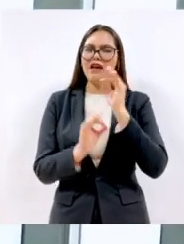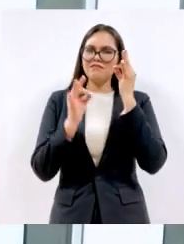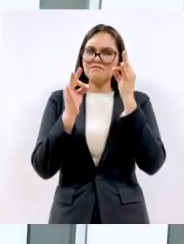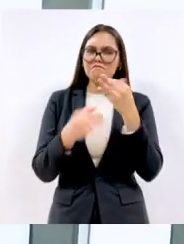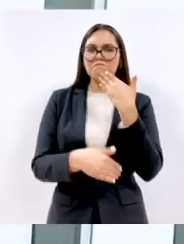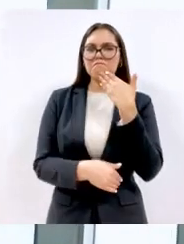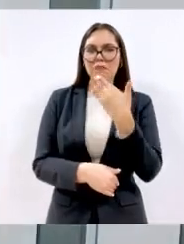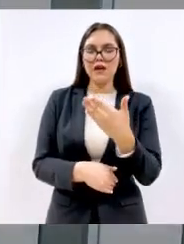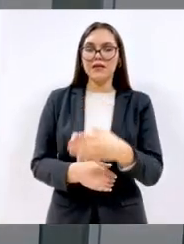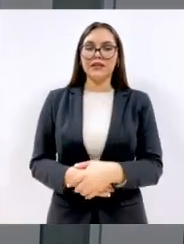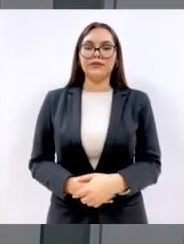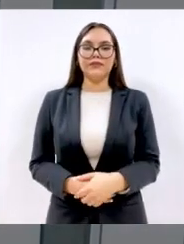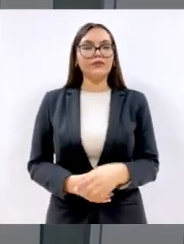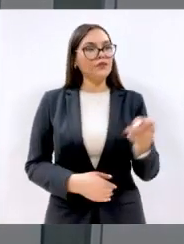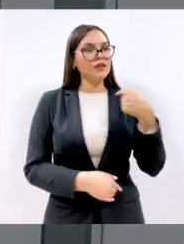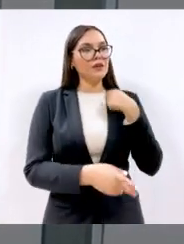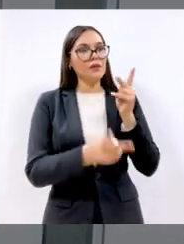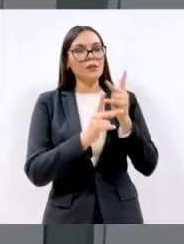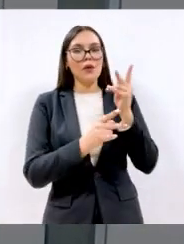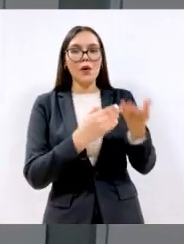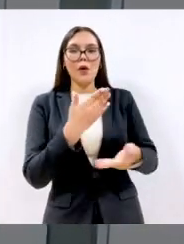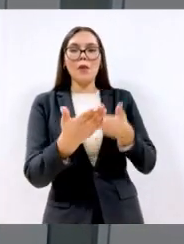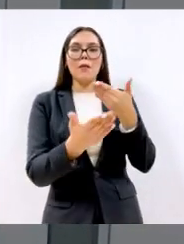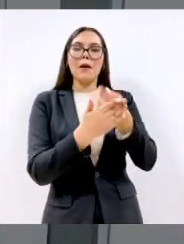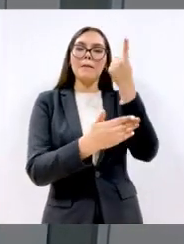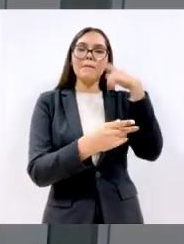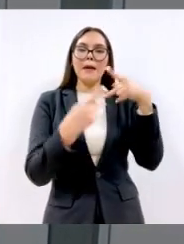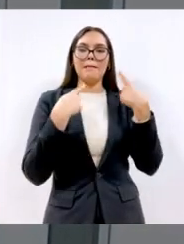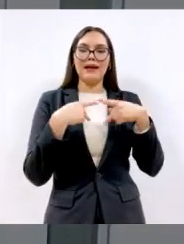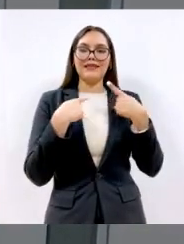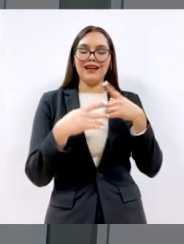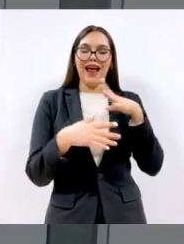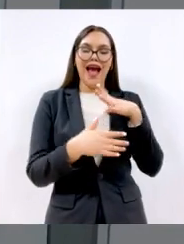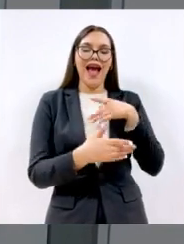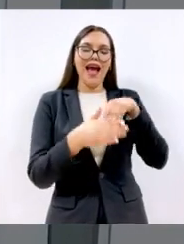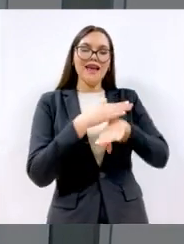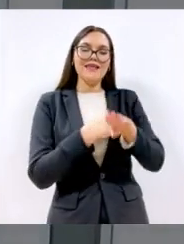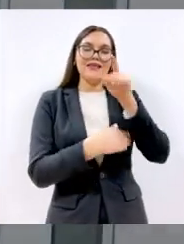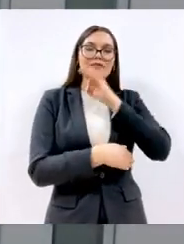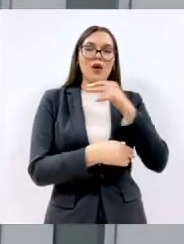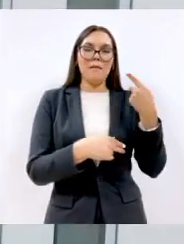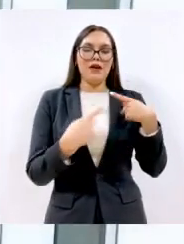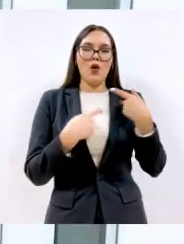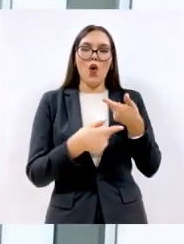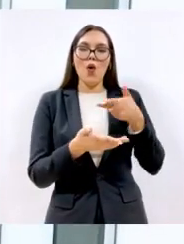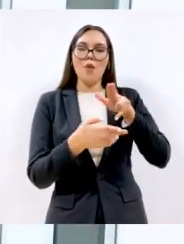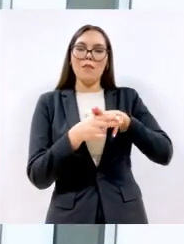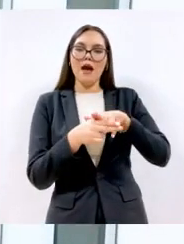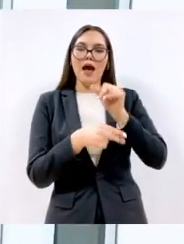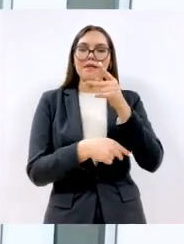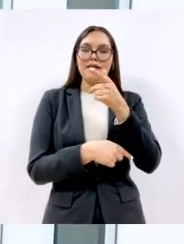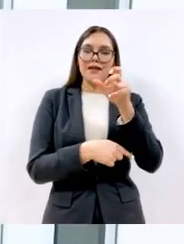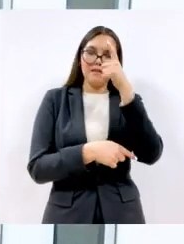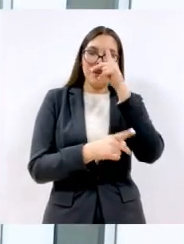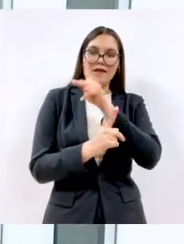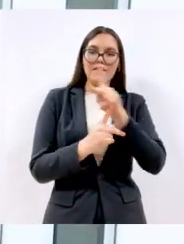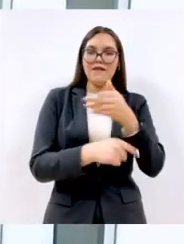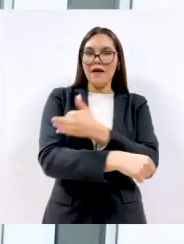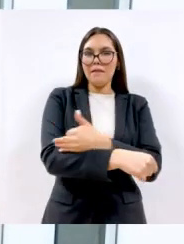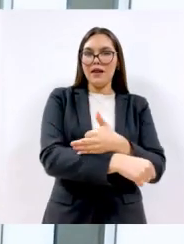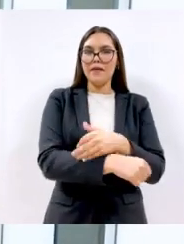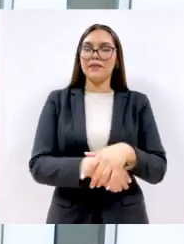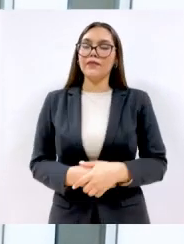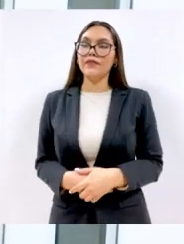mujeres y hombres de bien. Platícanos de tu propuesta para crear albergues para familiares de personas hospitalizadas. Sí,